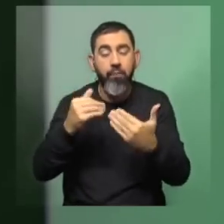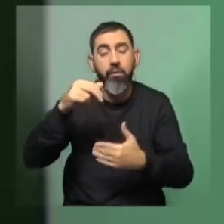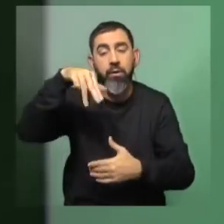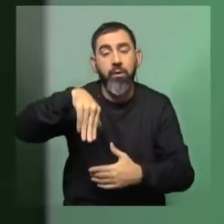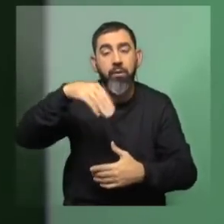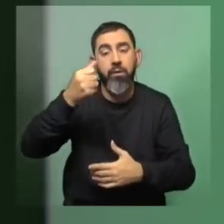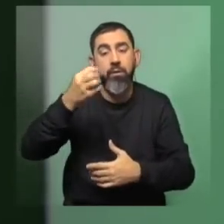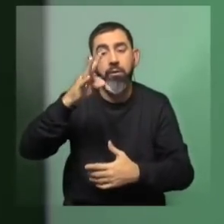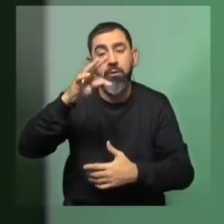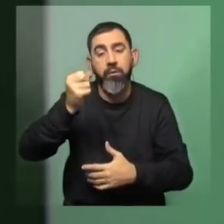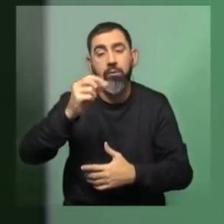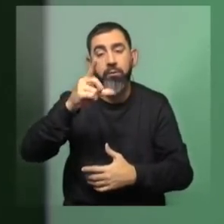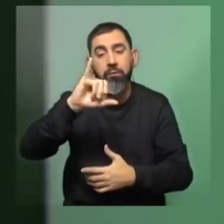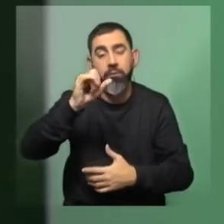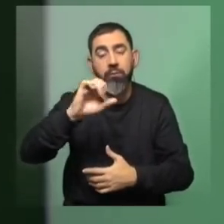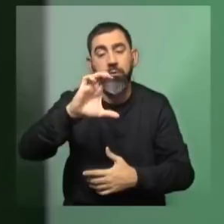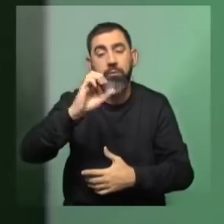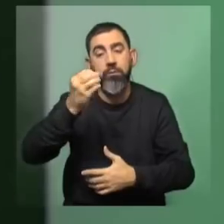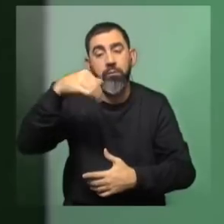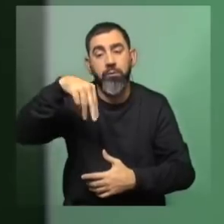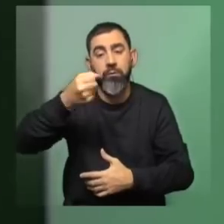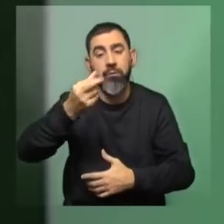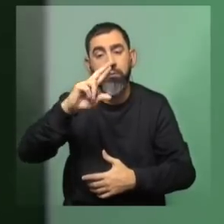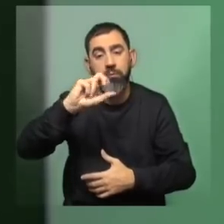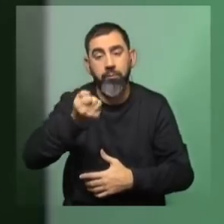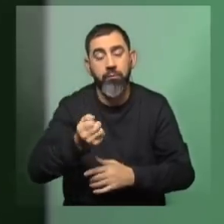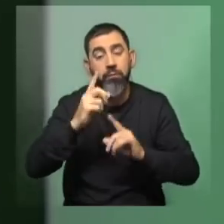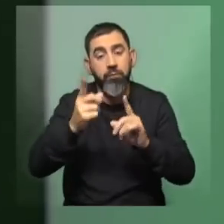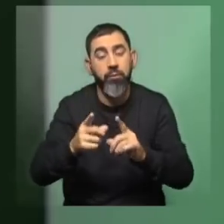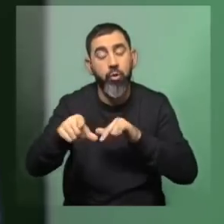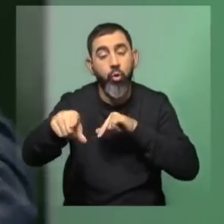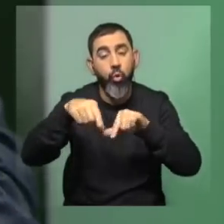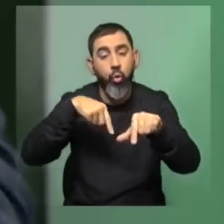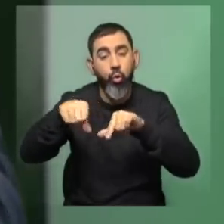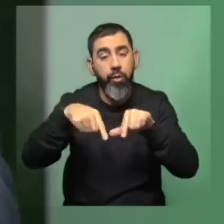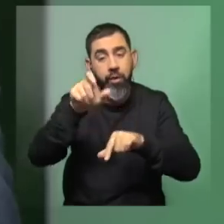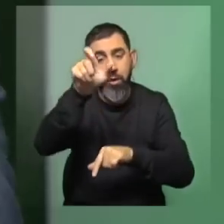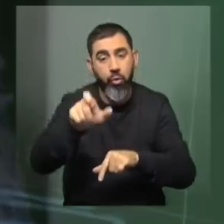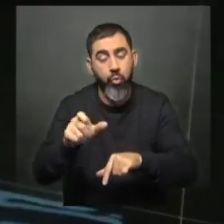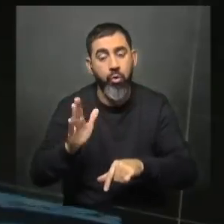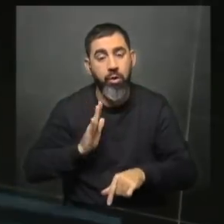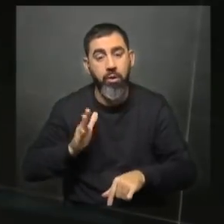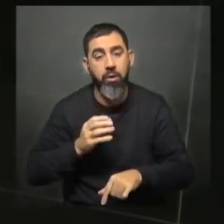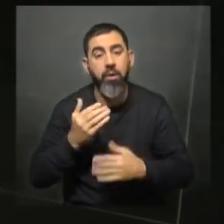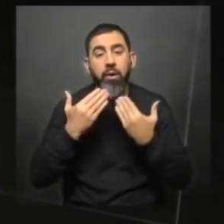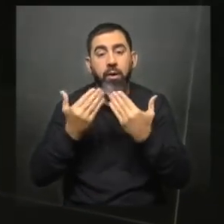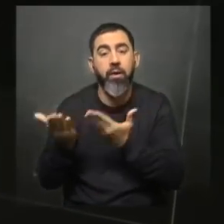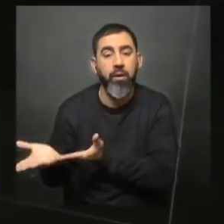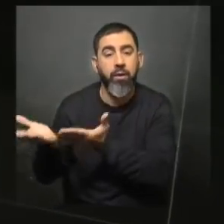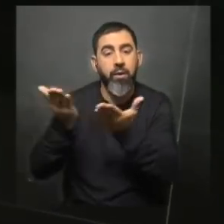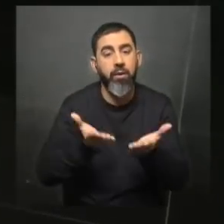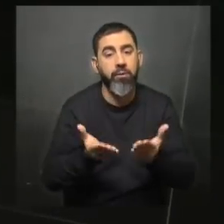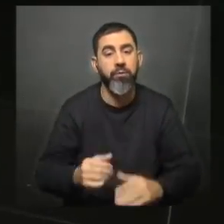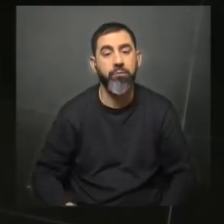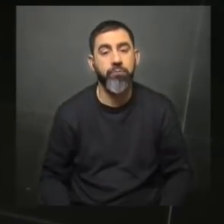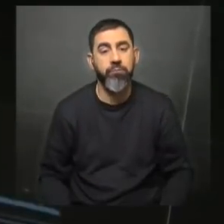Natalia cámara que es integrante justamente del espacio de la casa y además el coordinadora Natalia Qué tal Buen día bienvenida gracias por la invitación un placer que